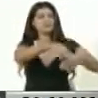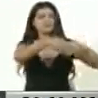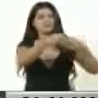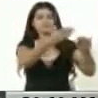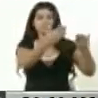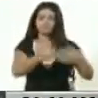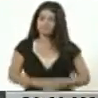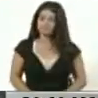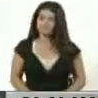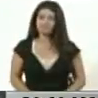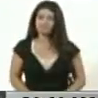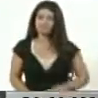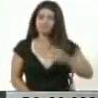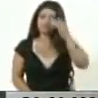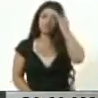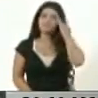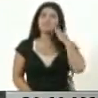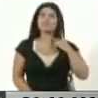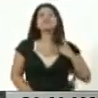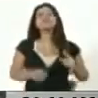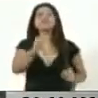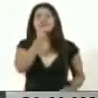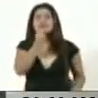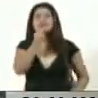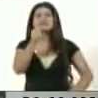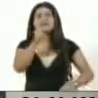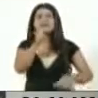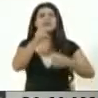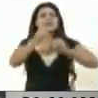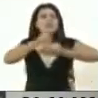¿Quién lo emite? CNN.